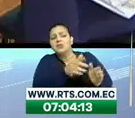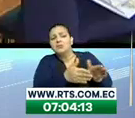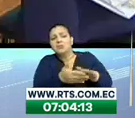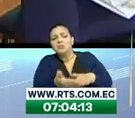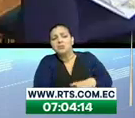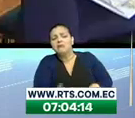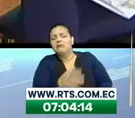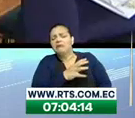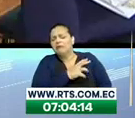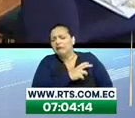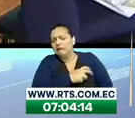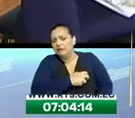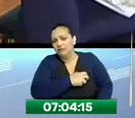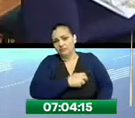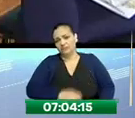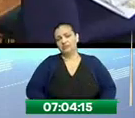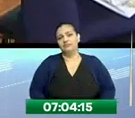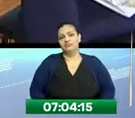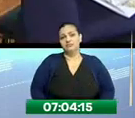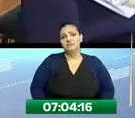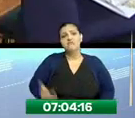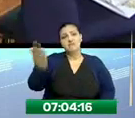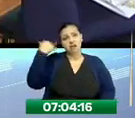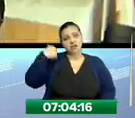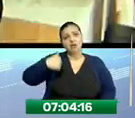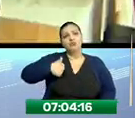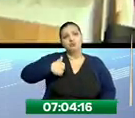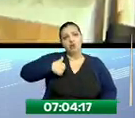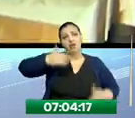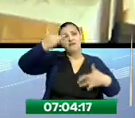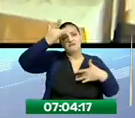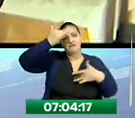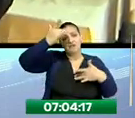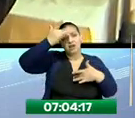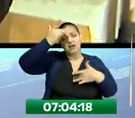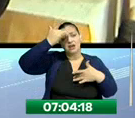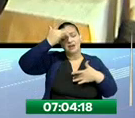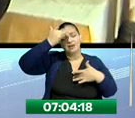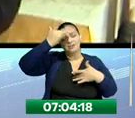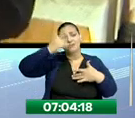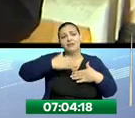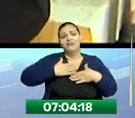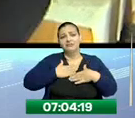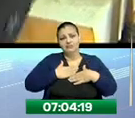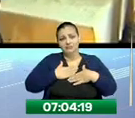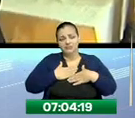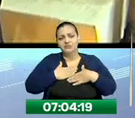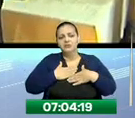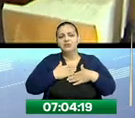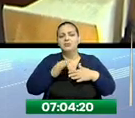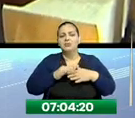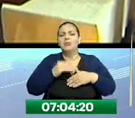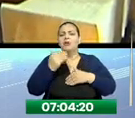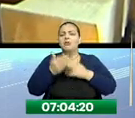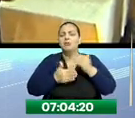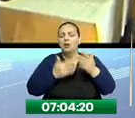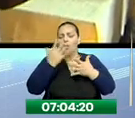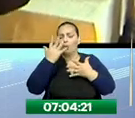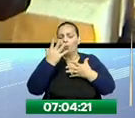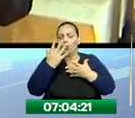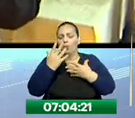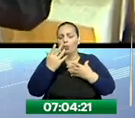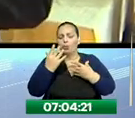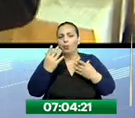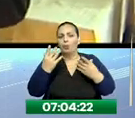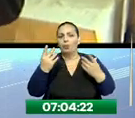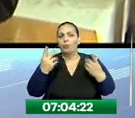en este valle de lágrimas, como bien nos señalan las Sagradas Escrituras, pero con fe, con esperanza, con la ilusión de días mejores, Mayra y